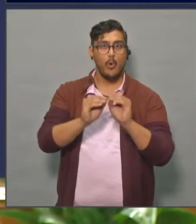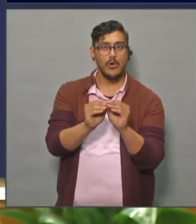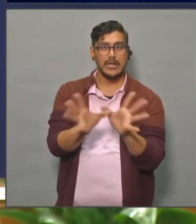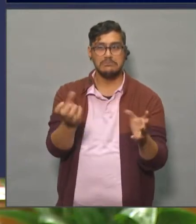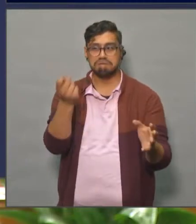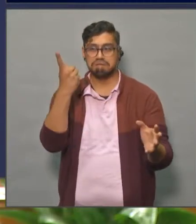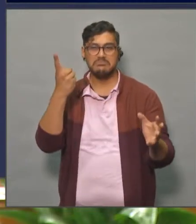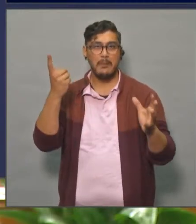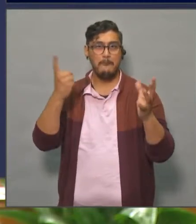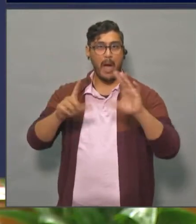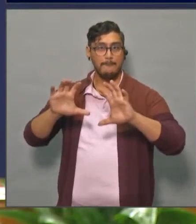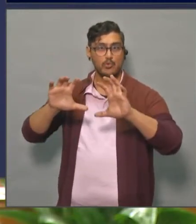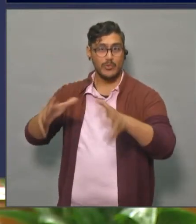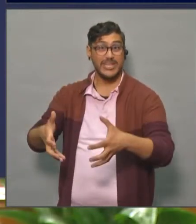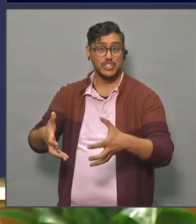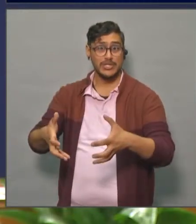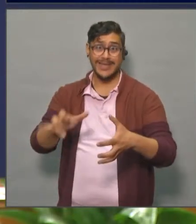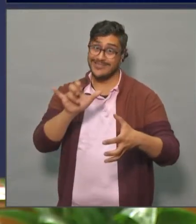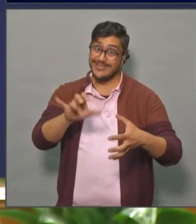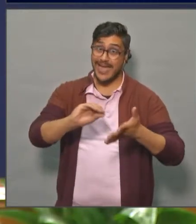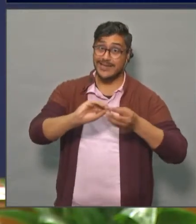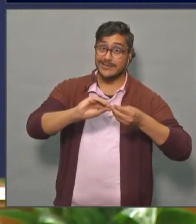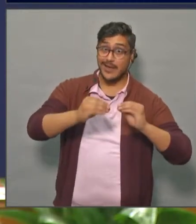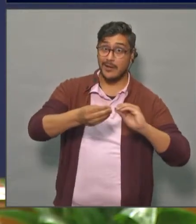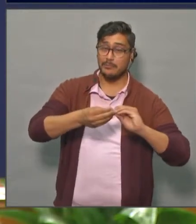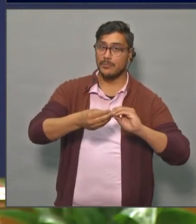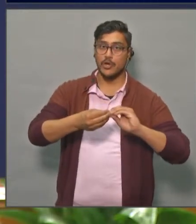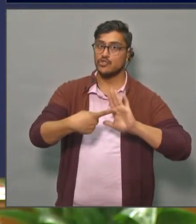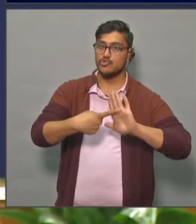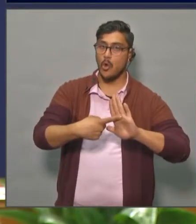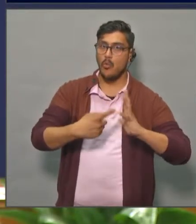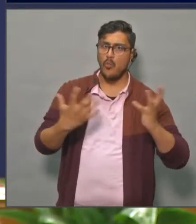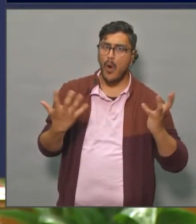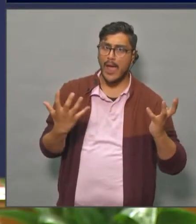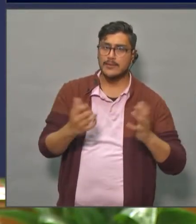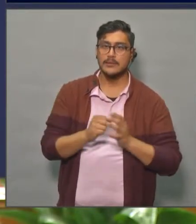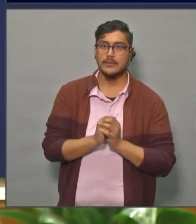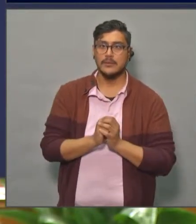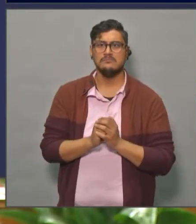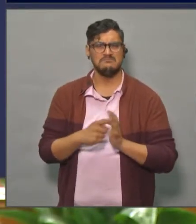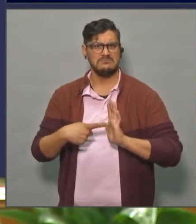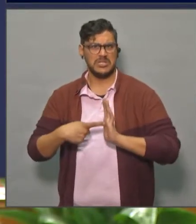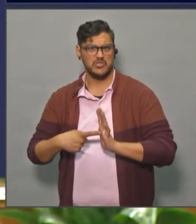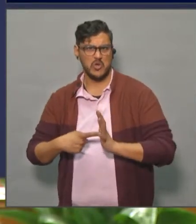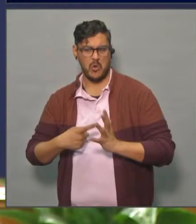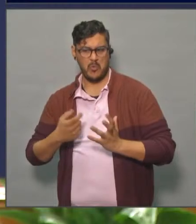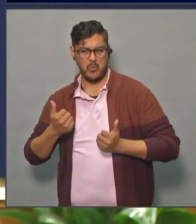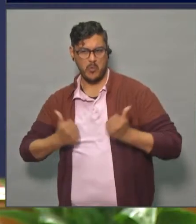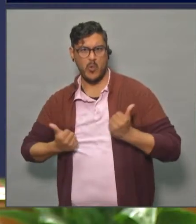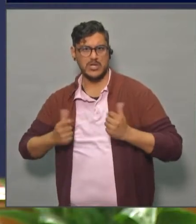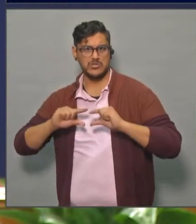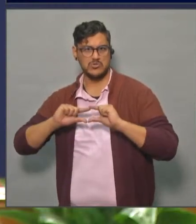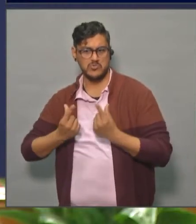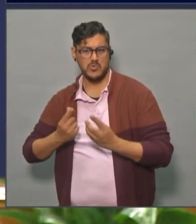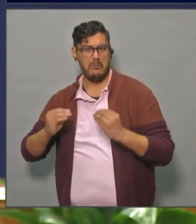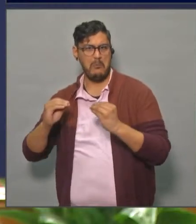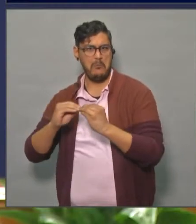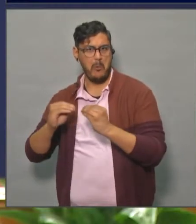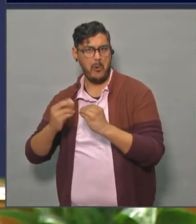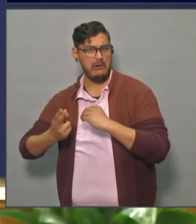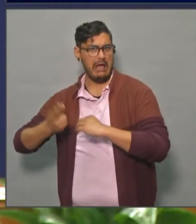población, y estos números revelan más sobre qué los grupos se ven desproporcionadamente